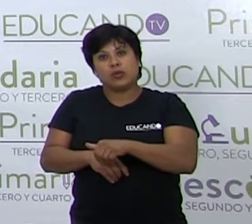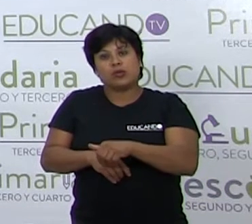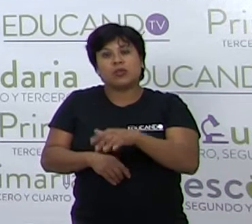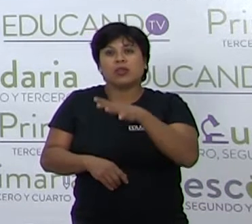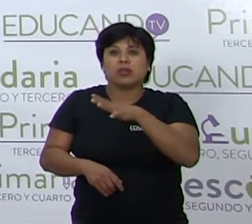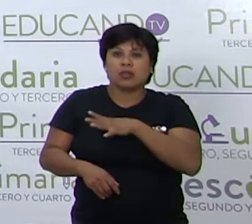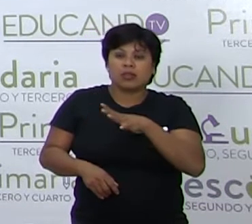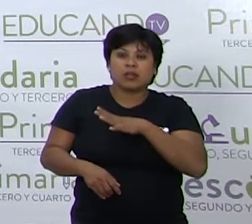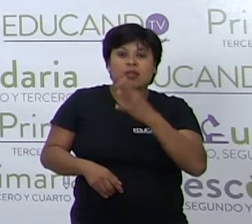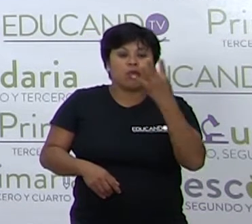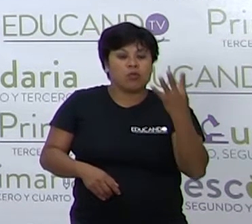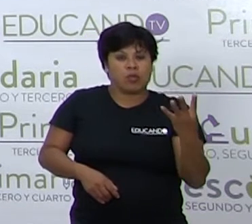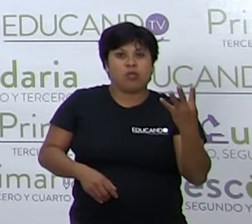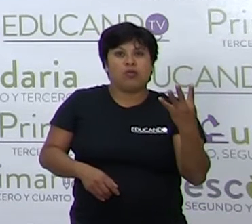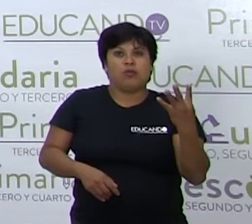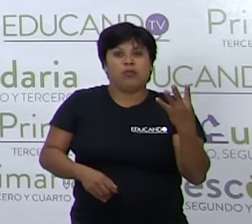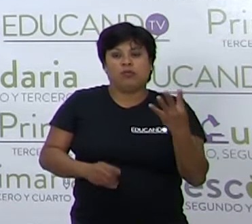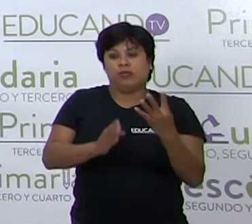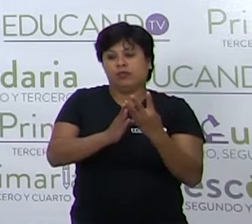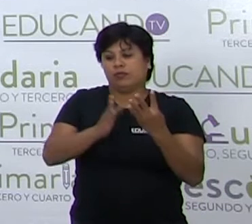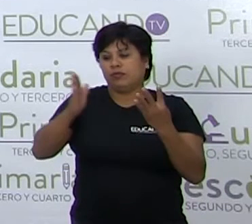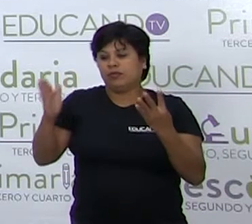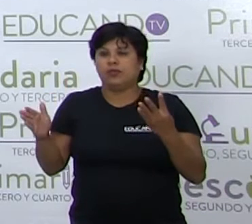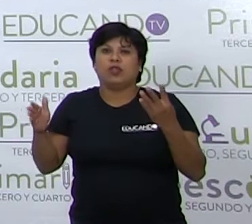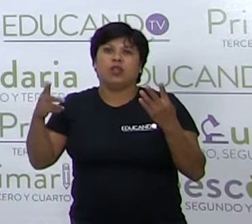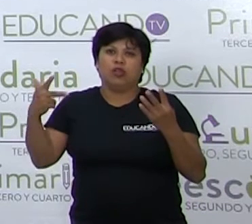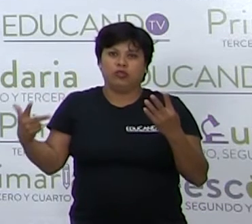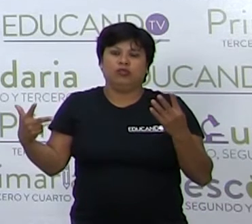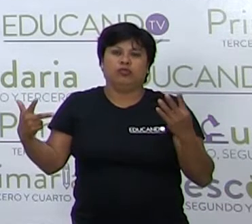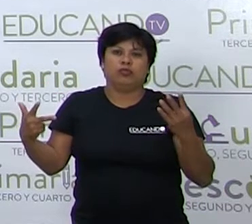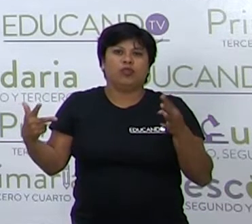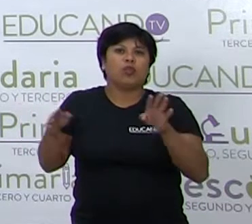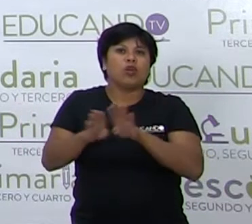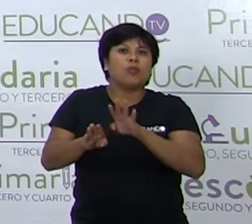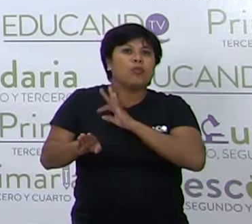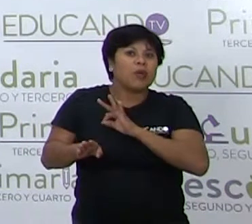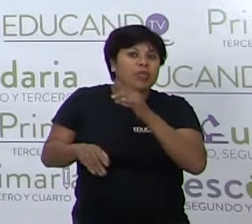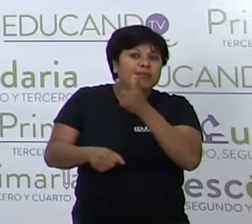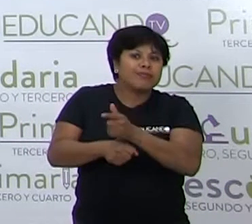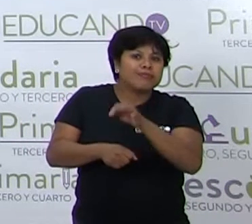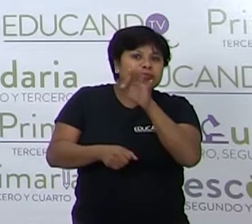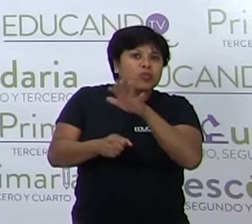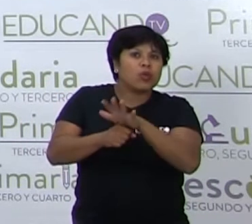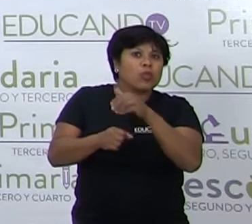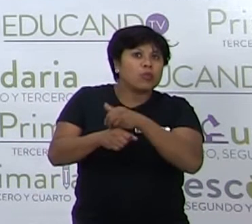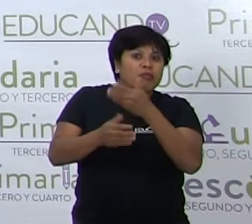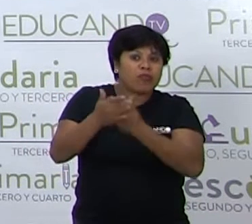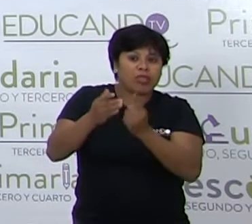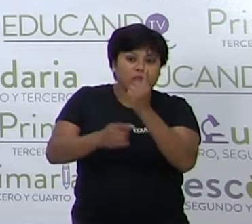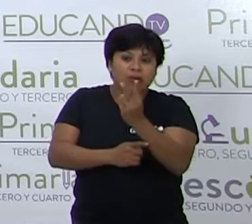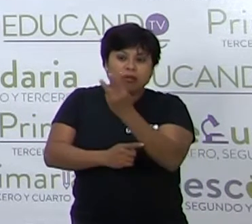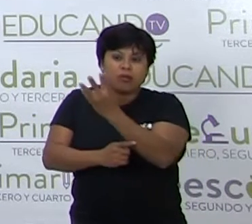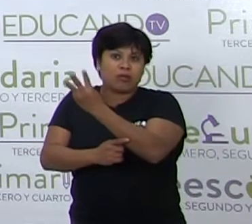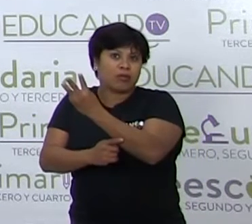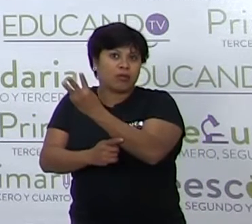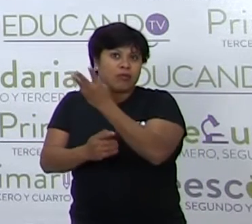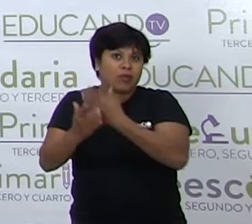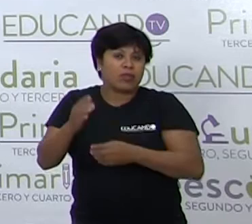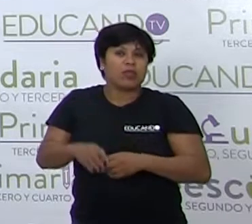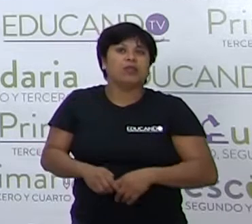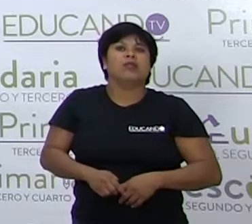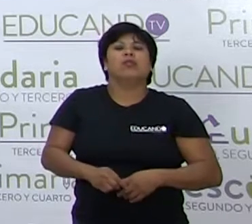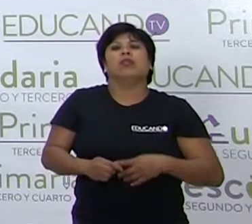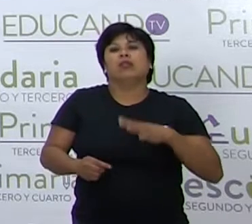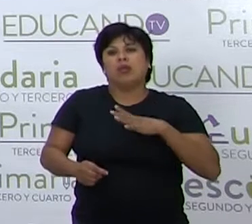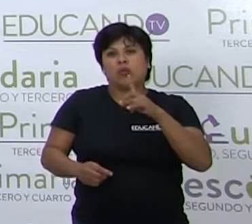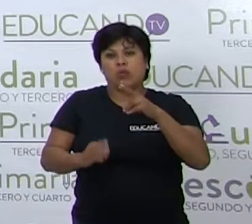están entre el 4 y el 8? ¿Cómo le haríamos? ¿Tú qué dices? Te voy a dar una regla